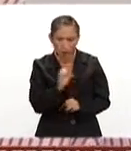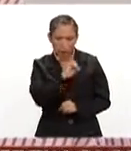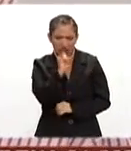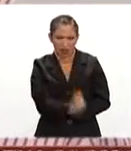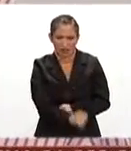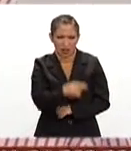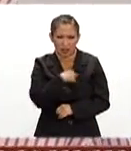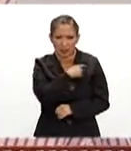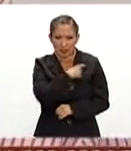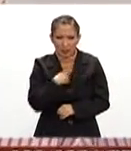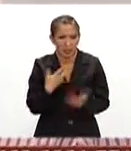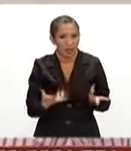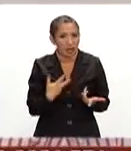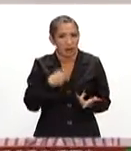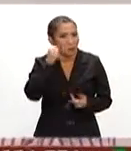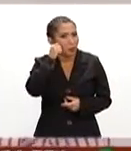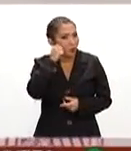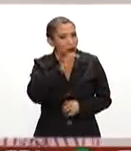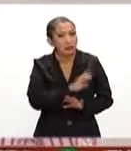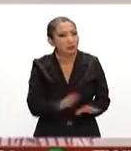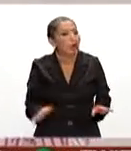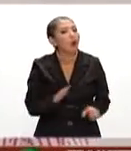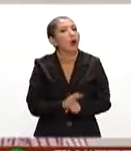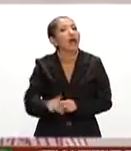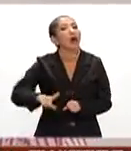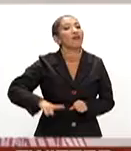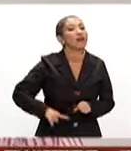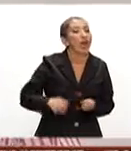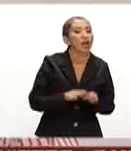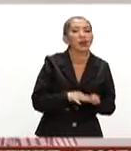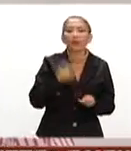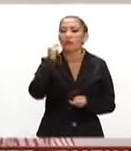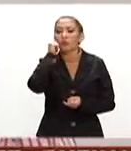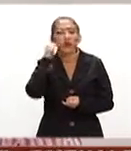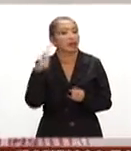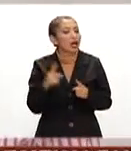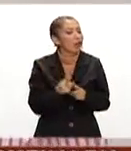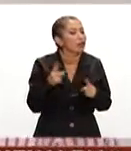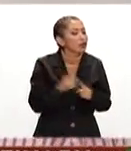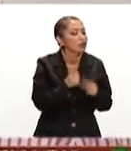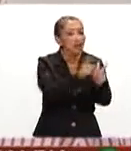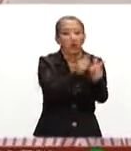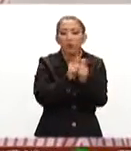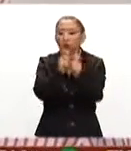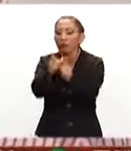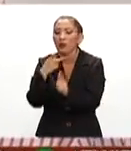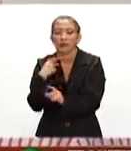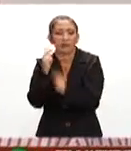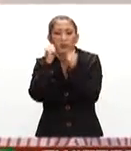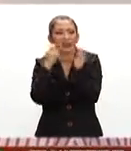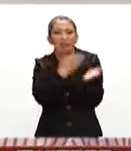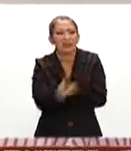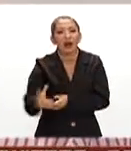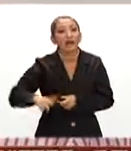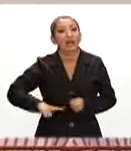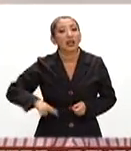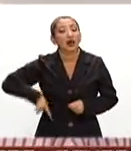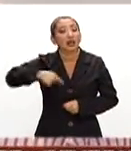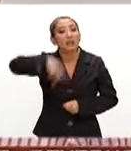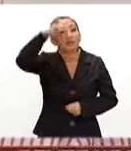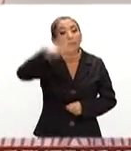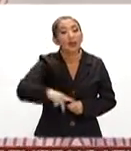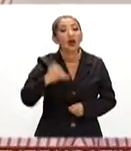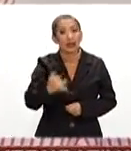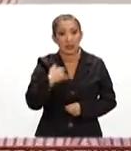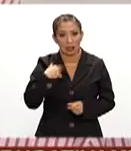pueda realizarse. No importando cuál sea el gobierno, ni importando el origen partidario que tengan, para el gobierno de la República,